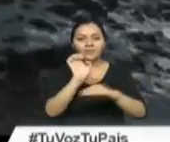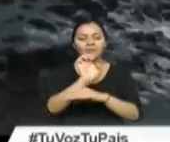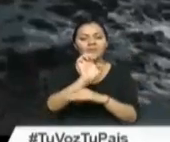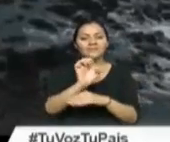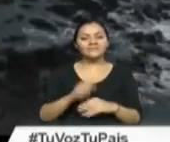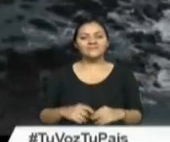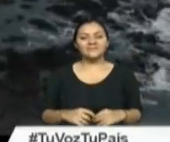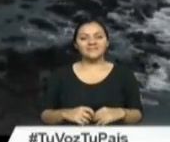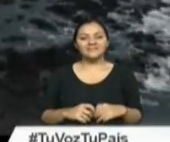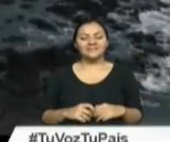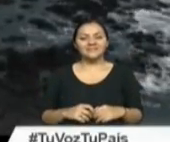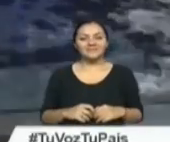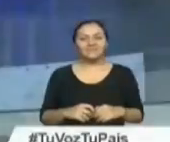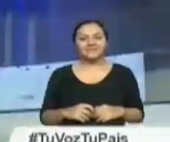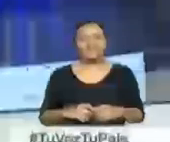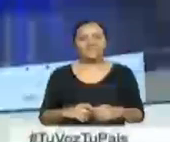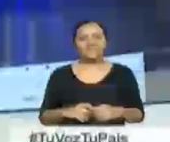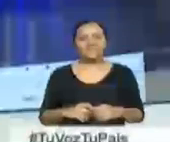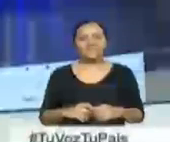Ciudadano.